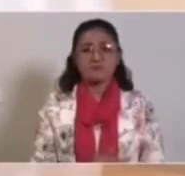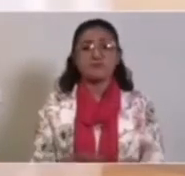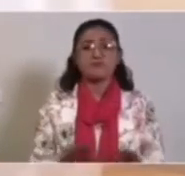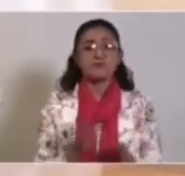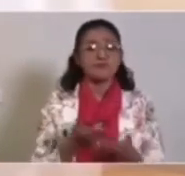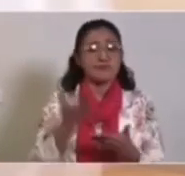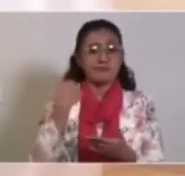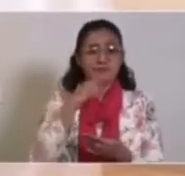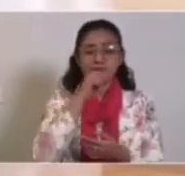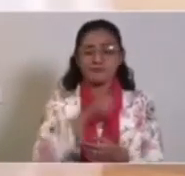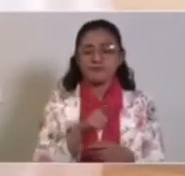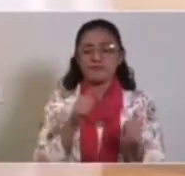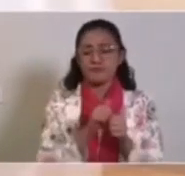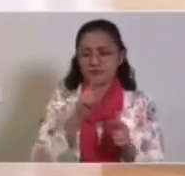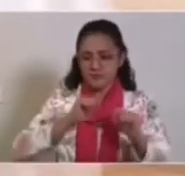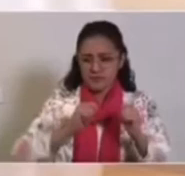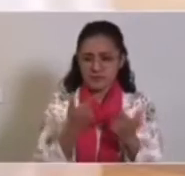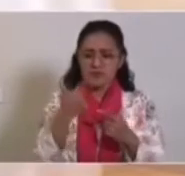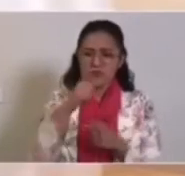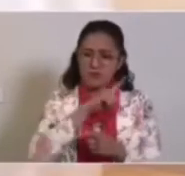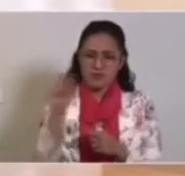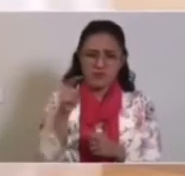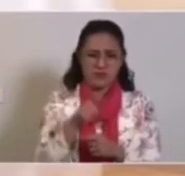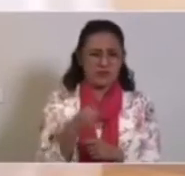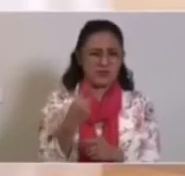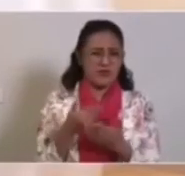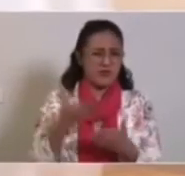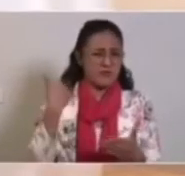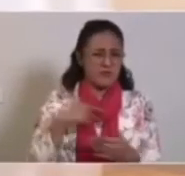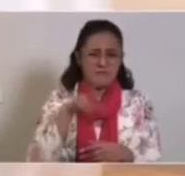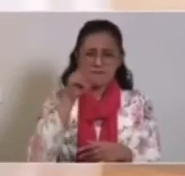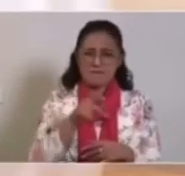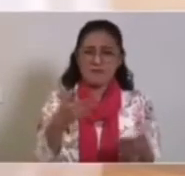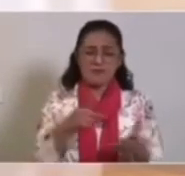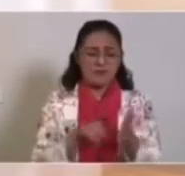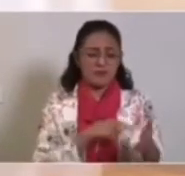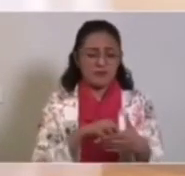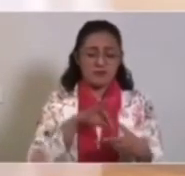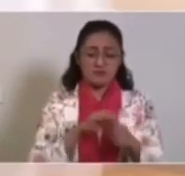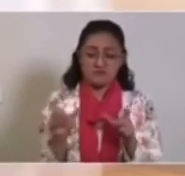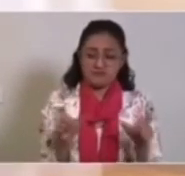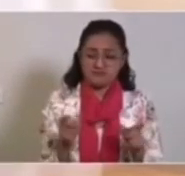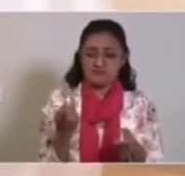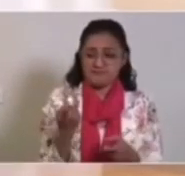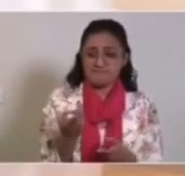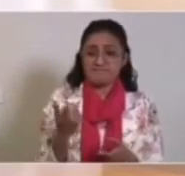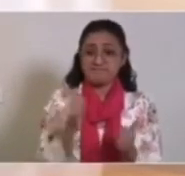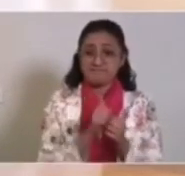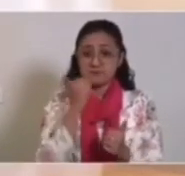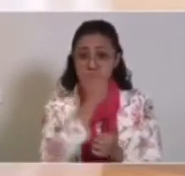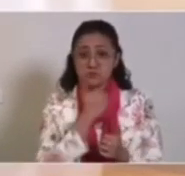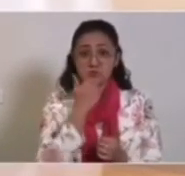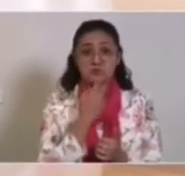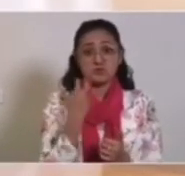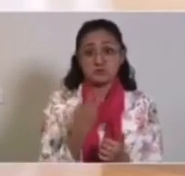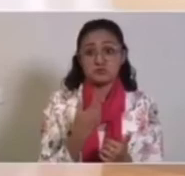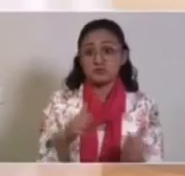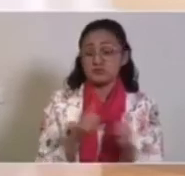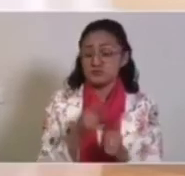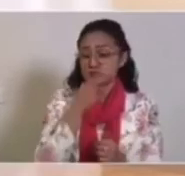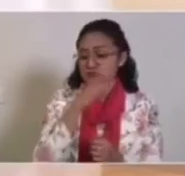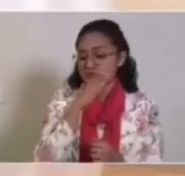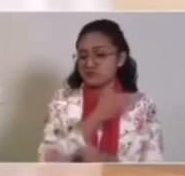lo fue con tony gali moreno-valle opera electoralmente con los alumnos con los padres